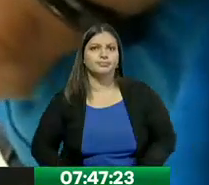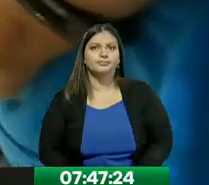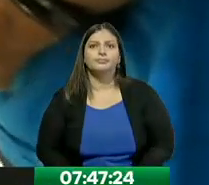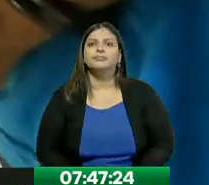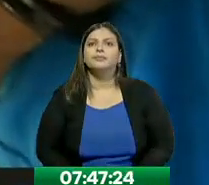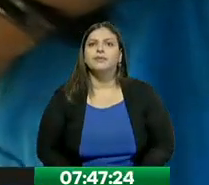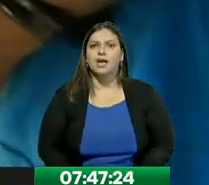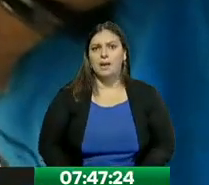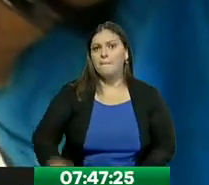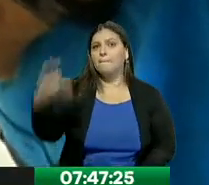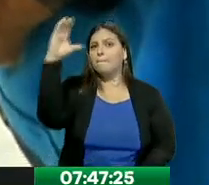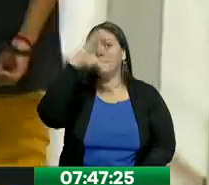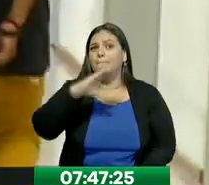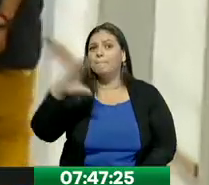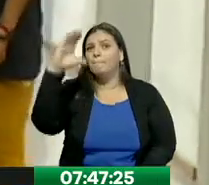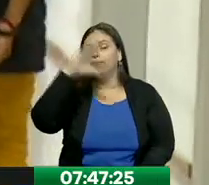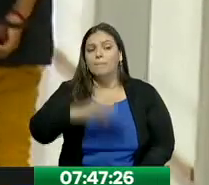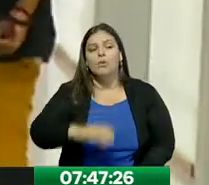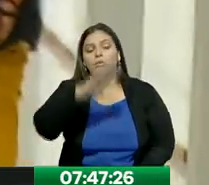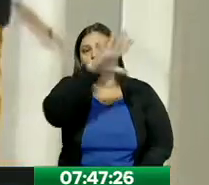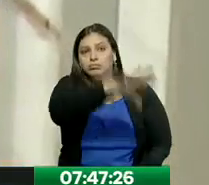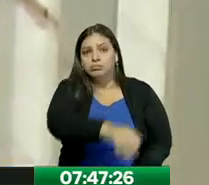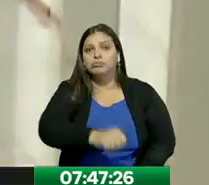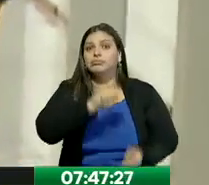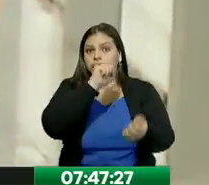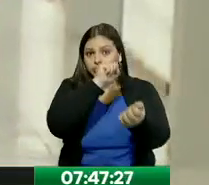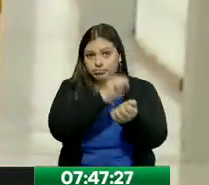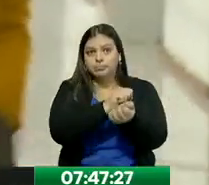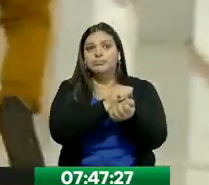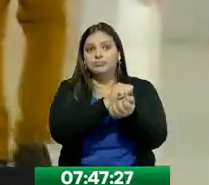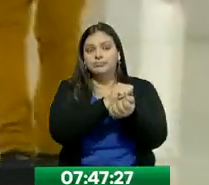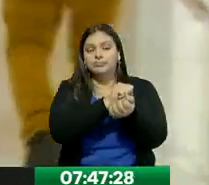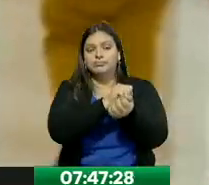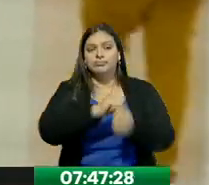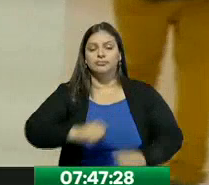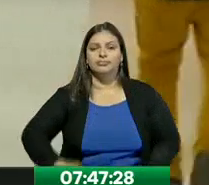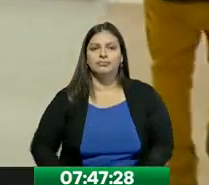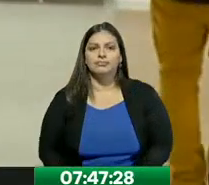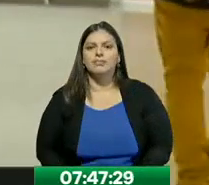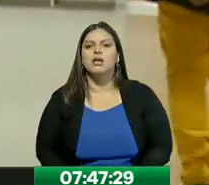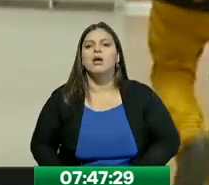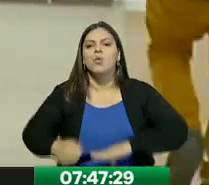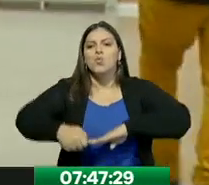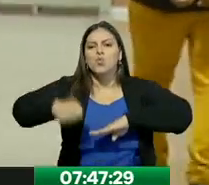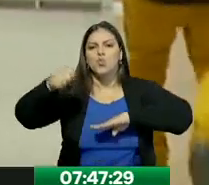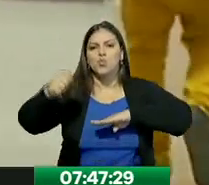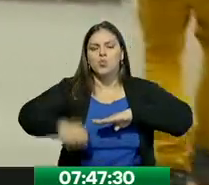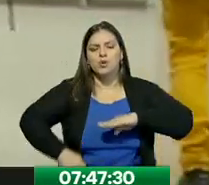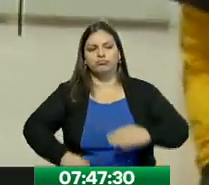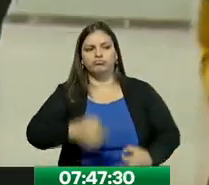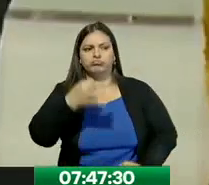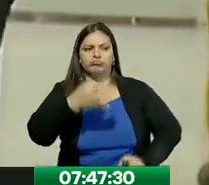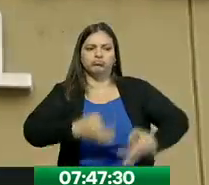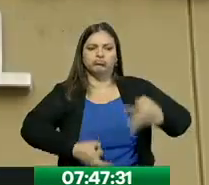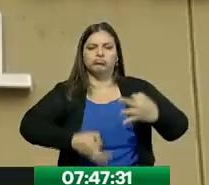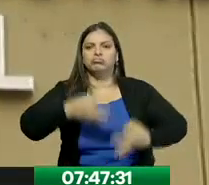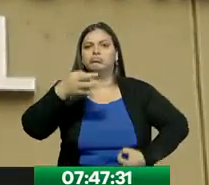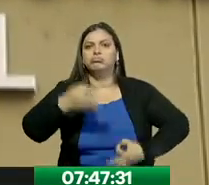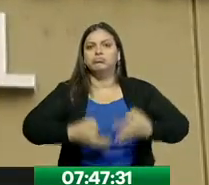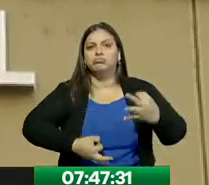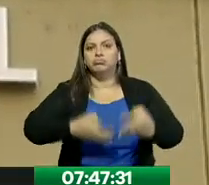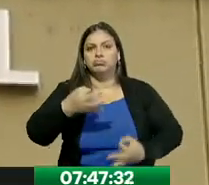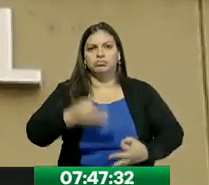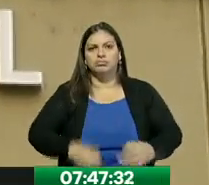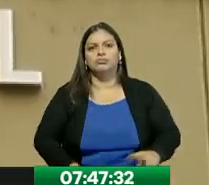más cercana, fueron trasladados a la unidad de flagrancia norte para la audiencia de formulación de cargos. Ambos